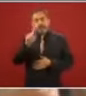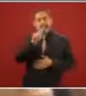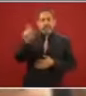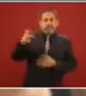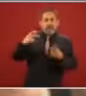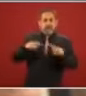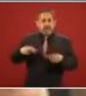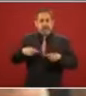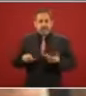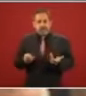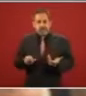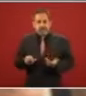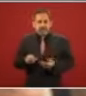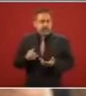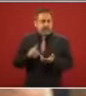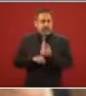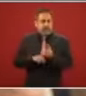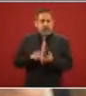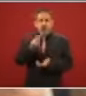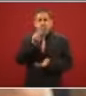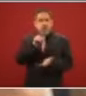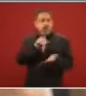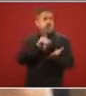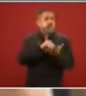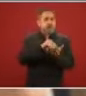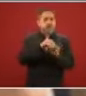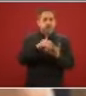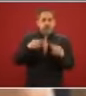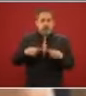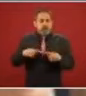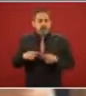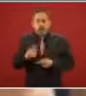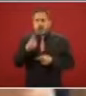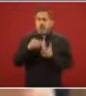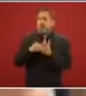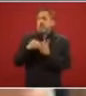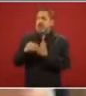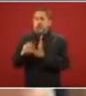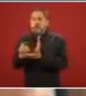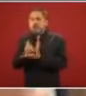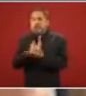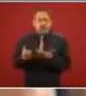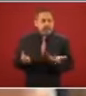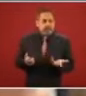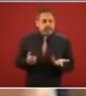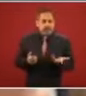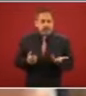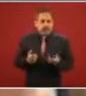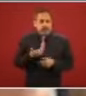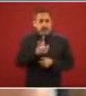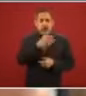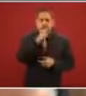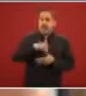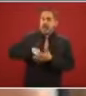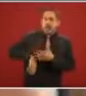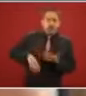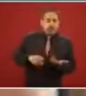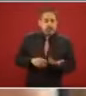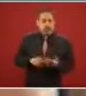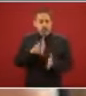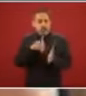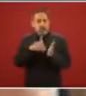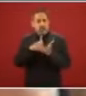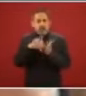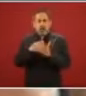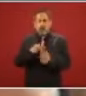se fuera a 2,000 ganadores de 1,000,000? El dinero no se puede, dicen que el dinero como el amor no se pueden ocultar. 1,000,000 es suficiente para